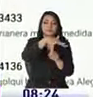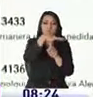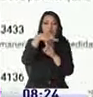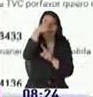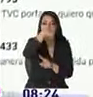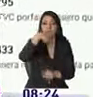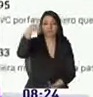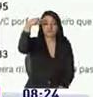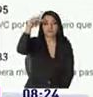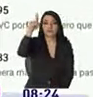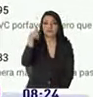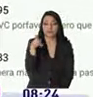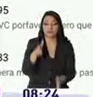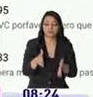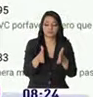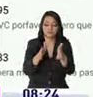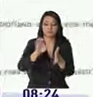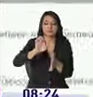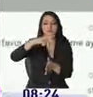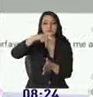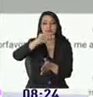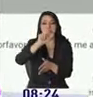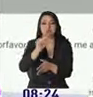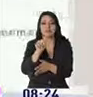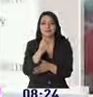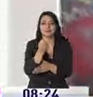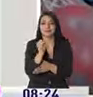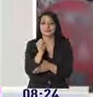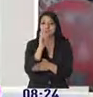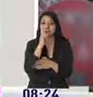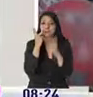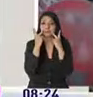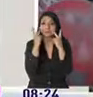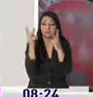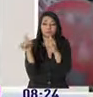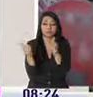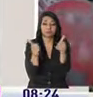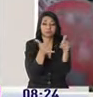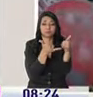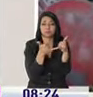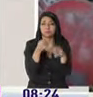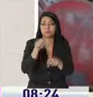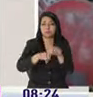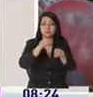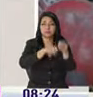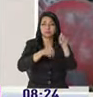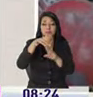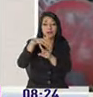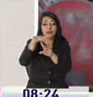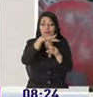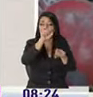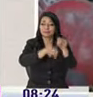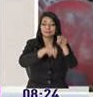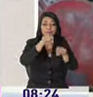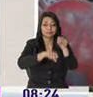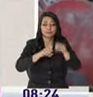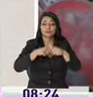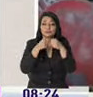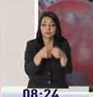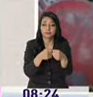calle Alberto Spencer y Juan de Dios Martínez. Vean este estado de los juegos. Terrible. Vean el estado de los juegos. No se